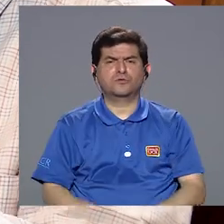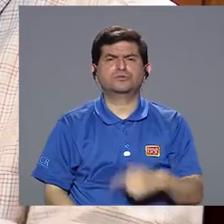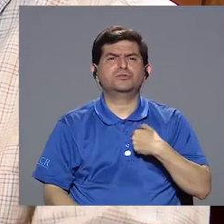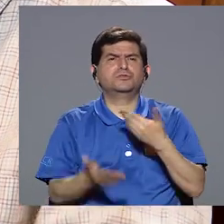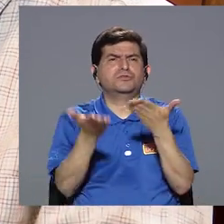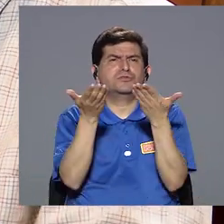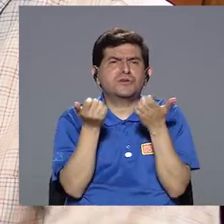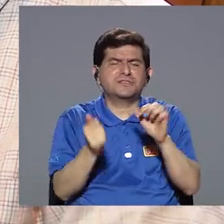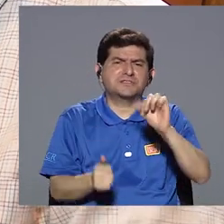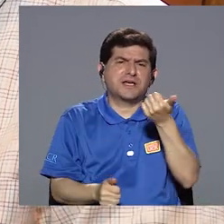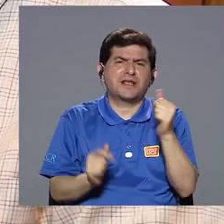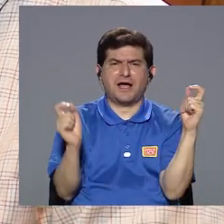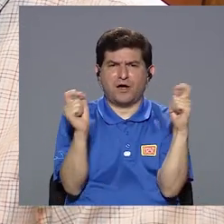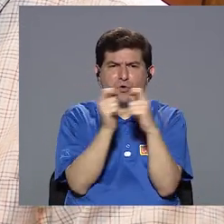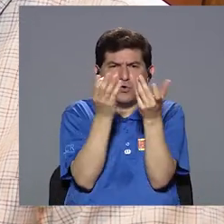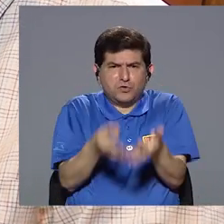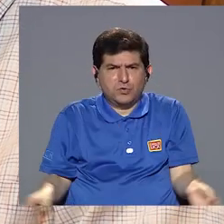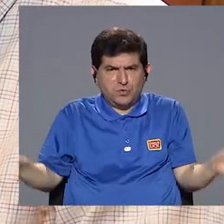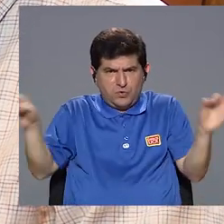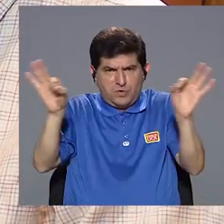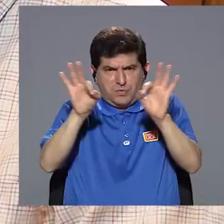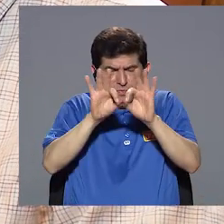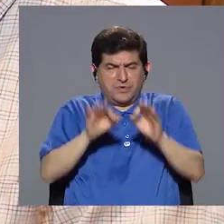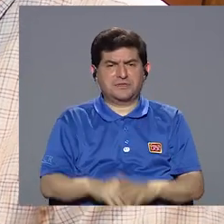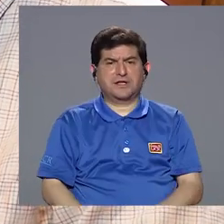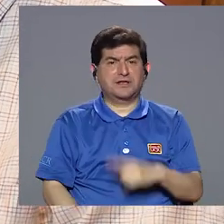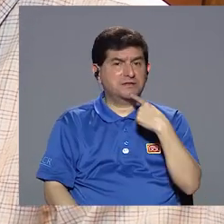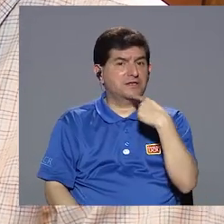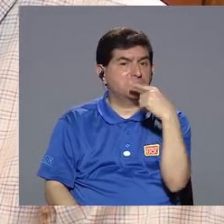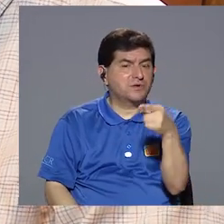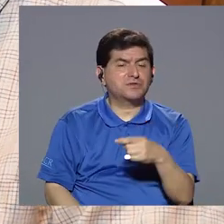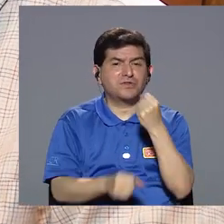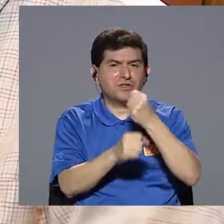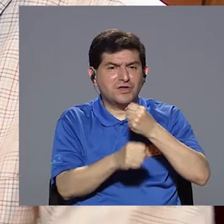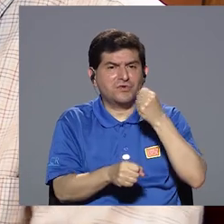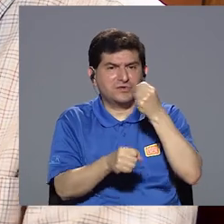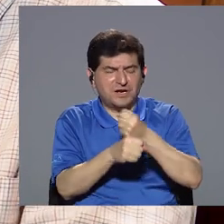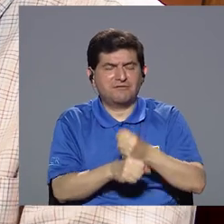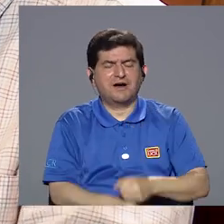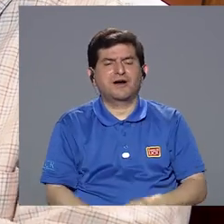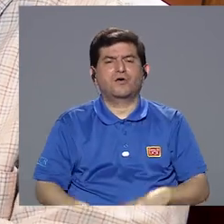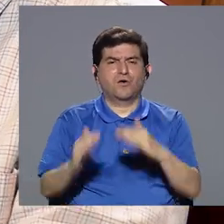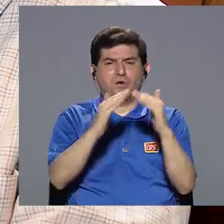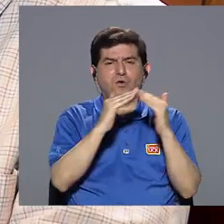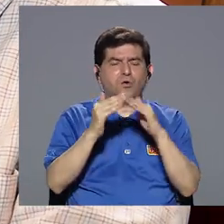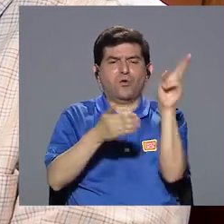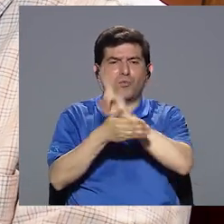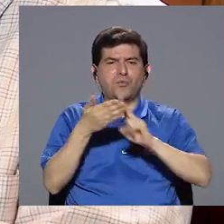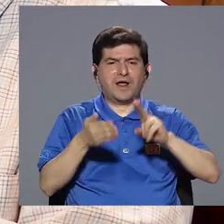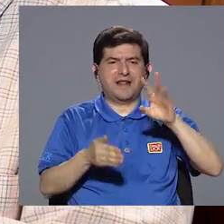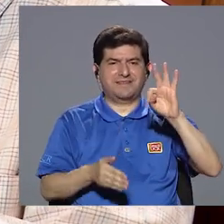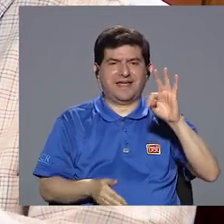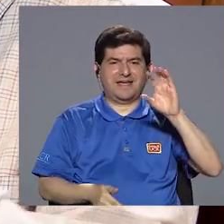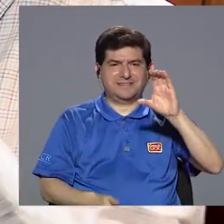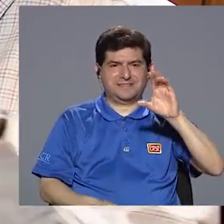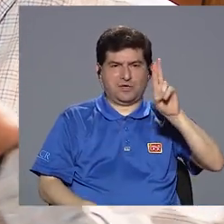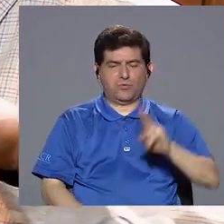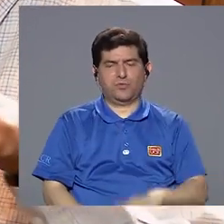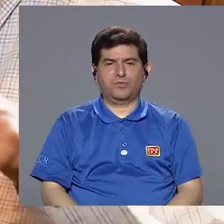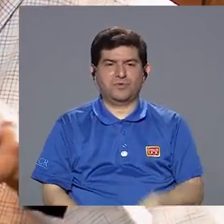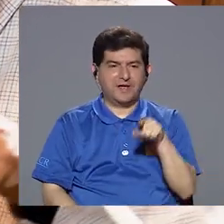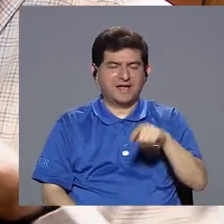sectores yo quisiera referirme a otro punto que creo que es muy importante ahora que mencionaste lo del trabajo como lan universitario